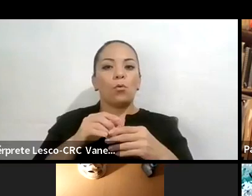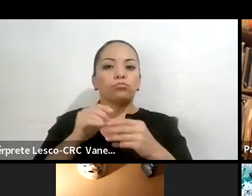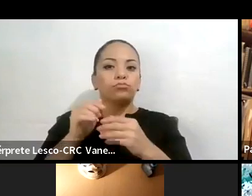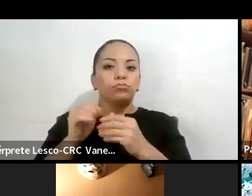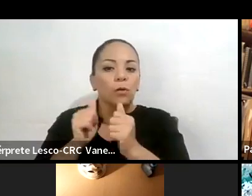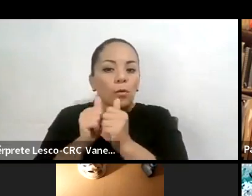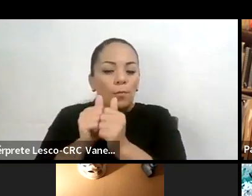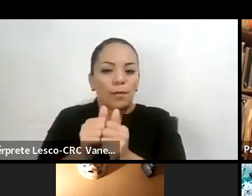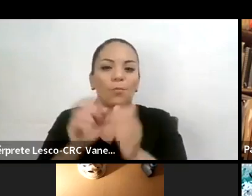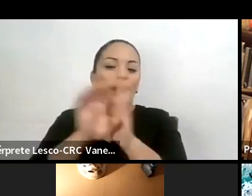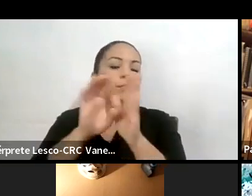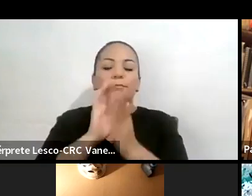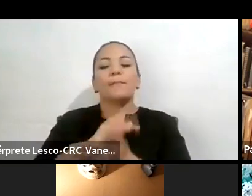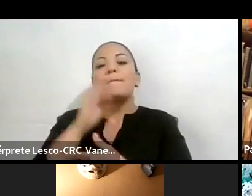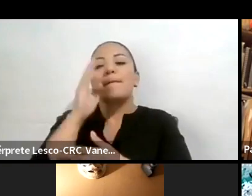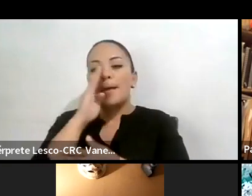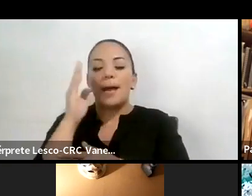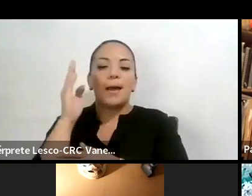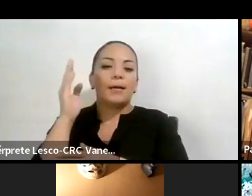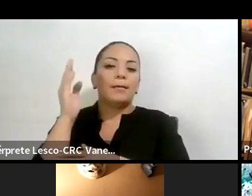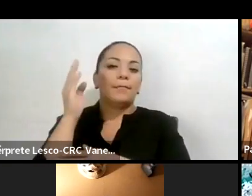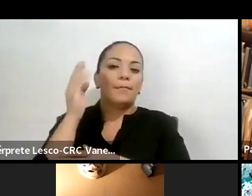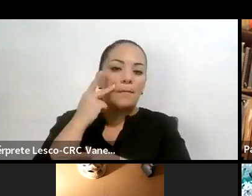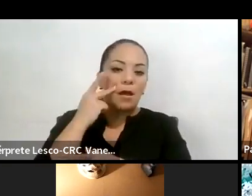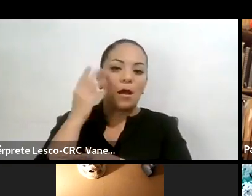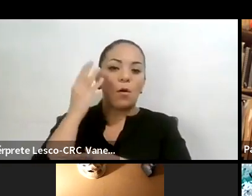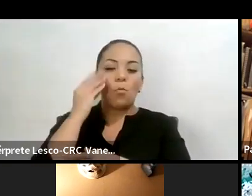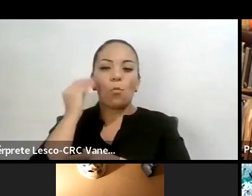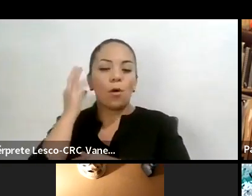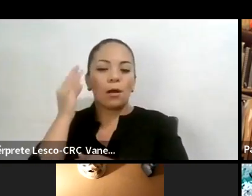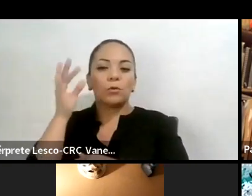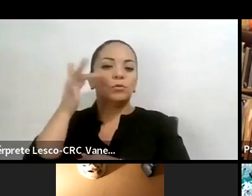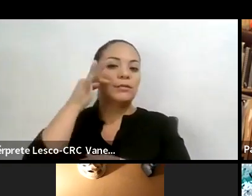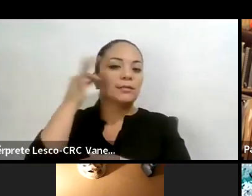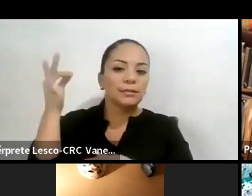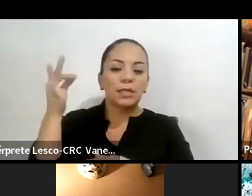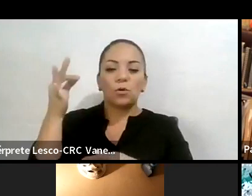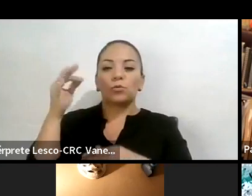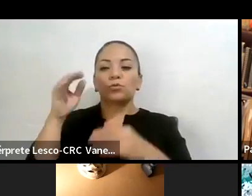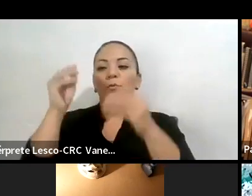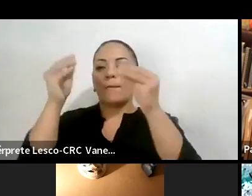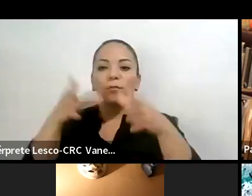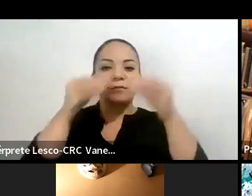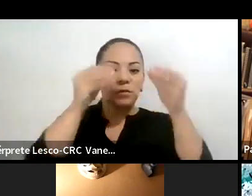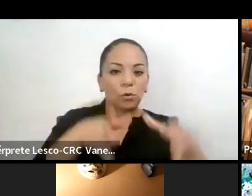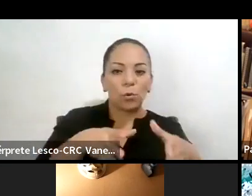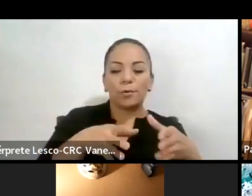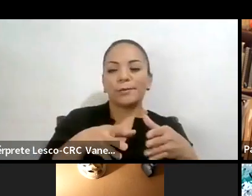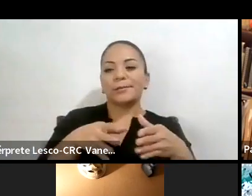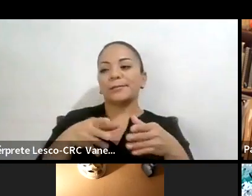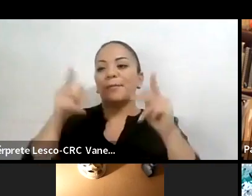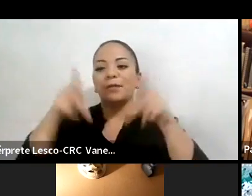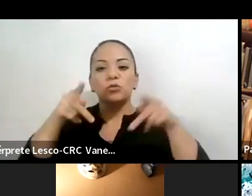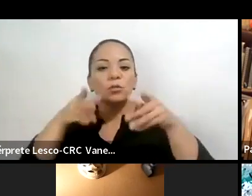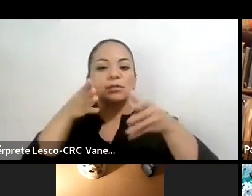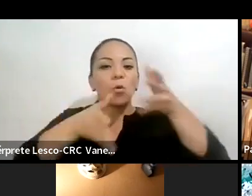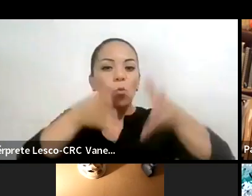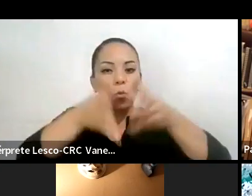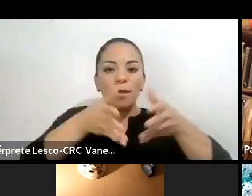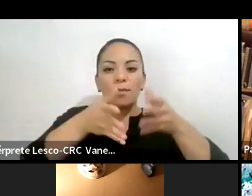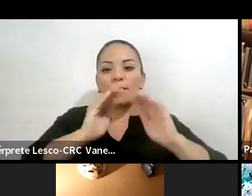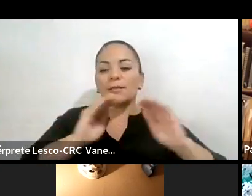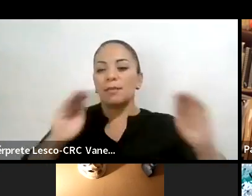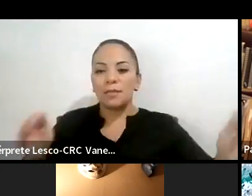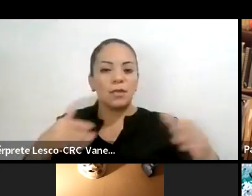padres, tías, tíos o abuelos, personas responsables o docentes, cuidadoras, no todas